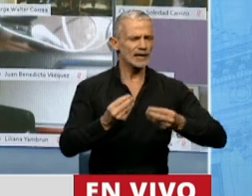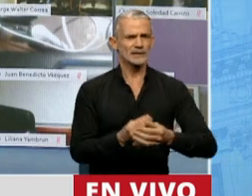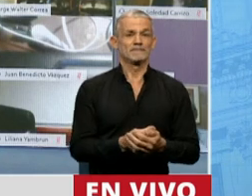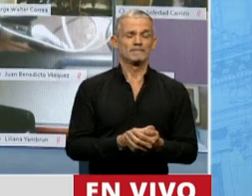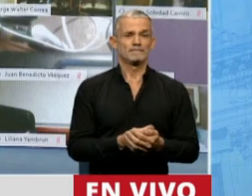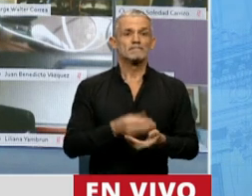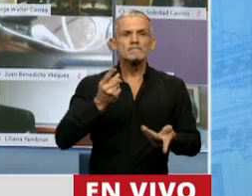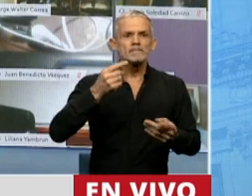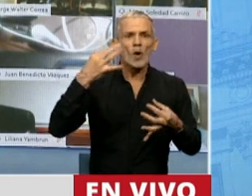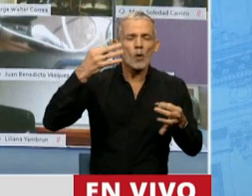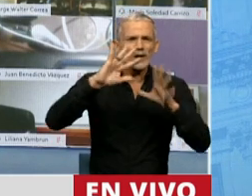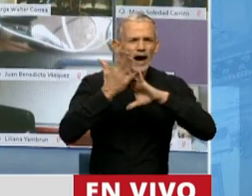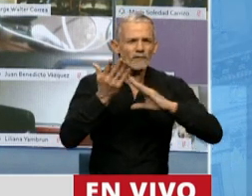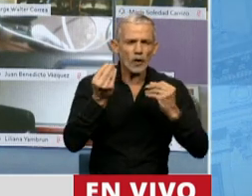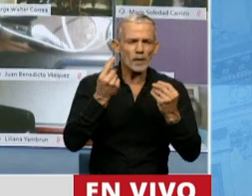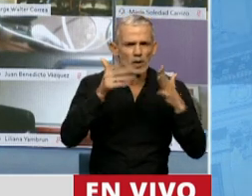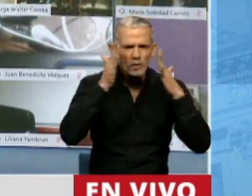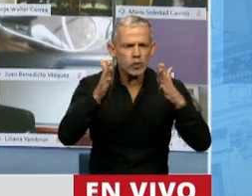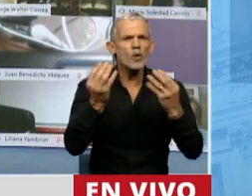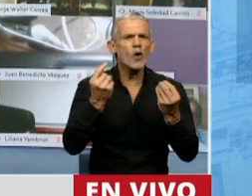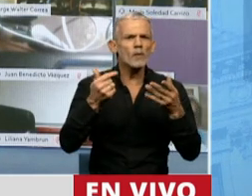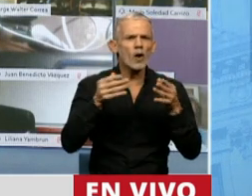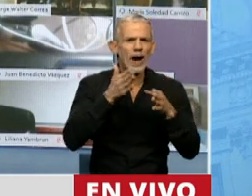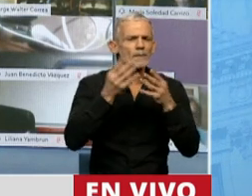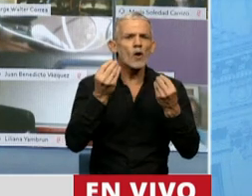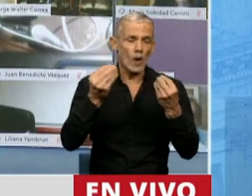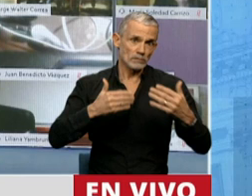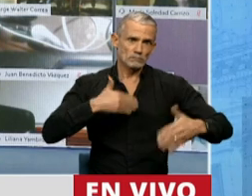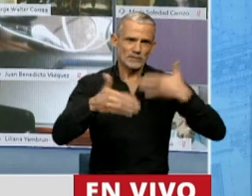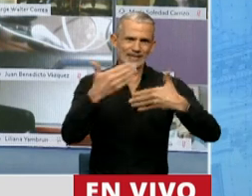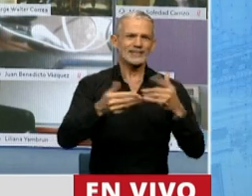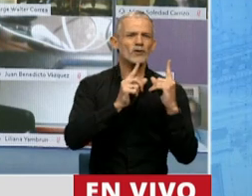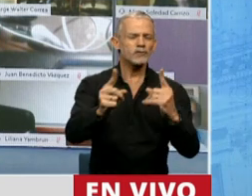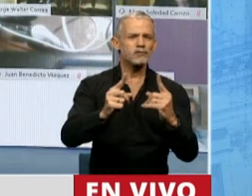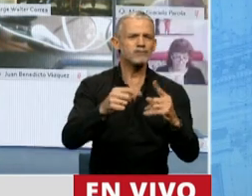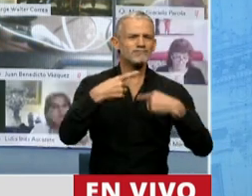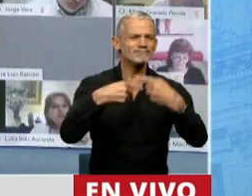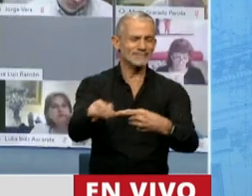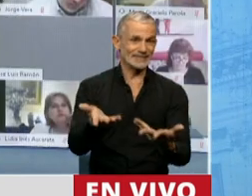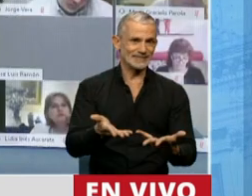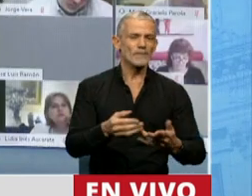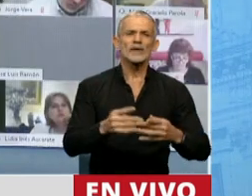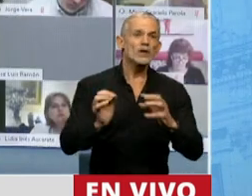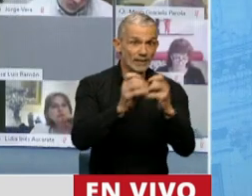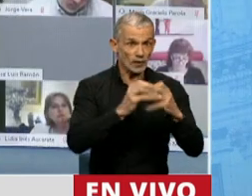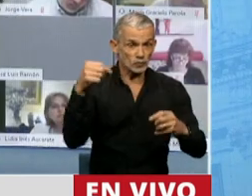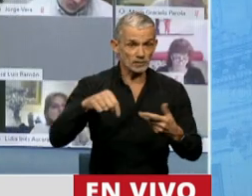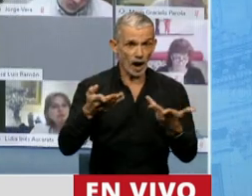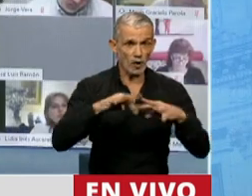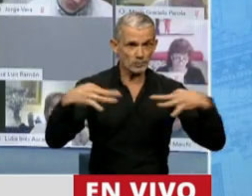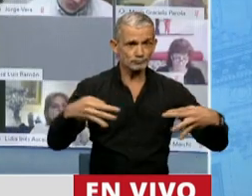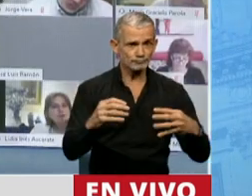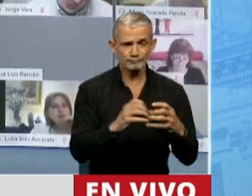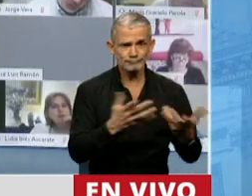que la única perspectiva posible que tenemos por delante es la del desarrollo sostenible y sustentable lo estamos discutiendo